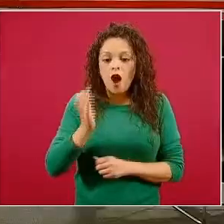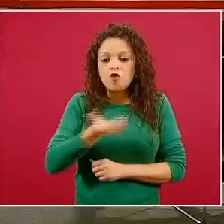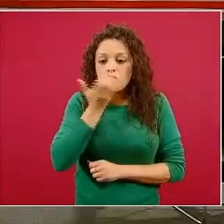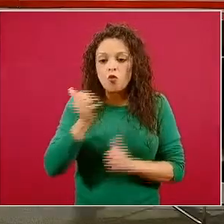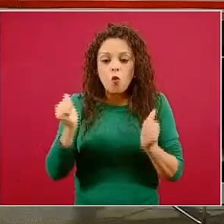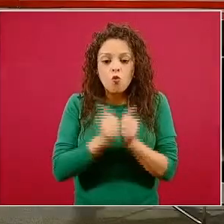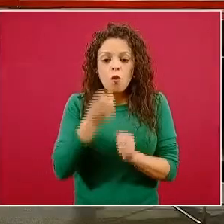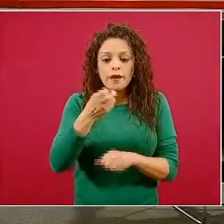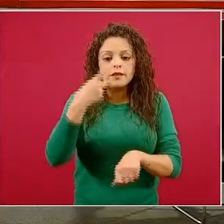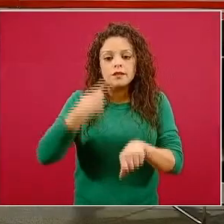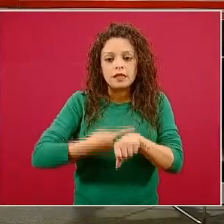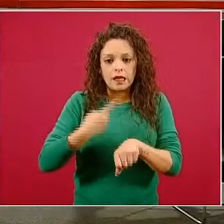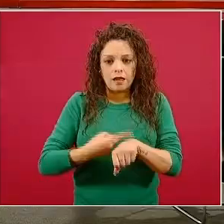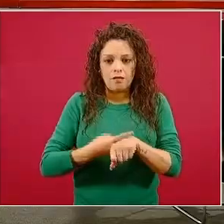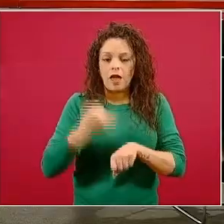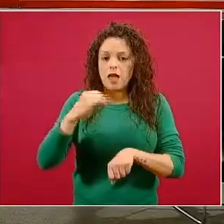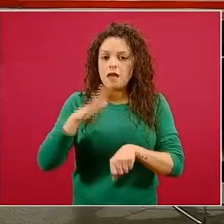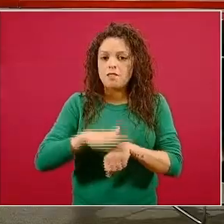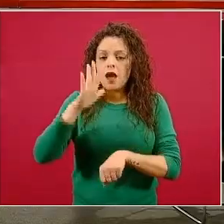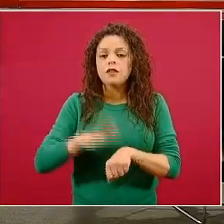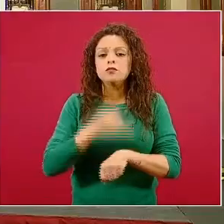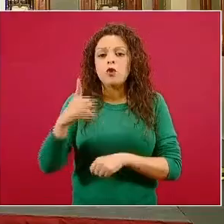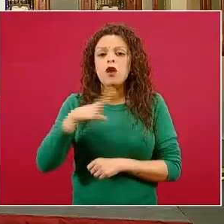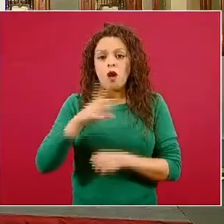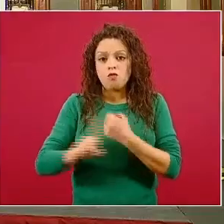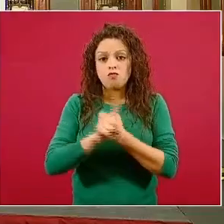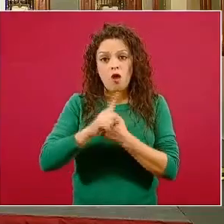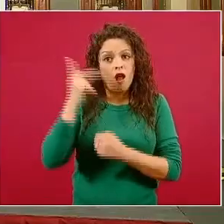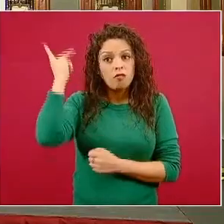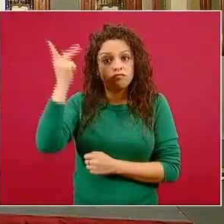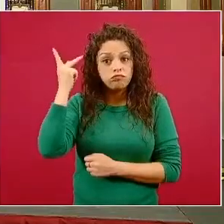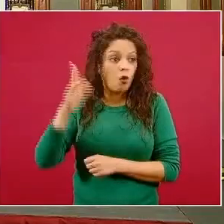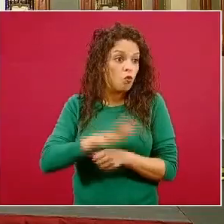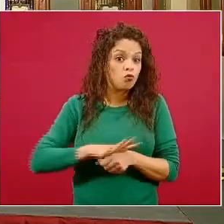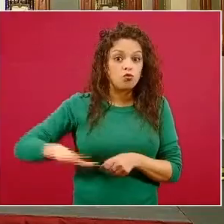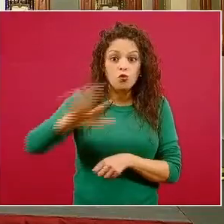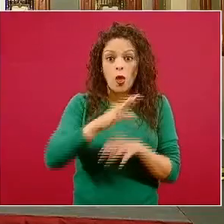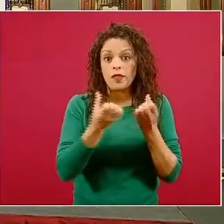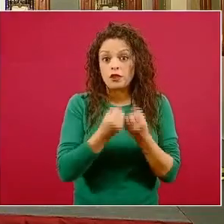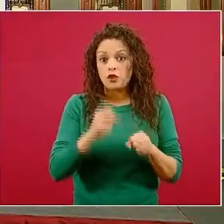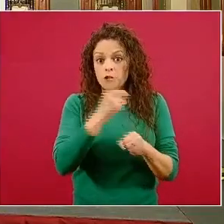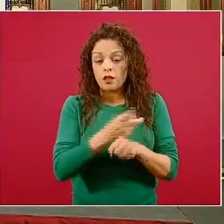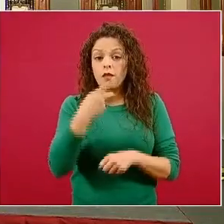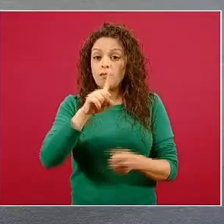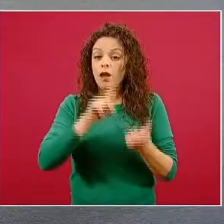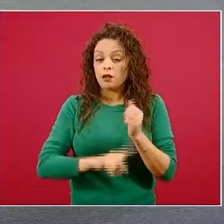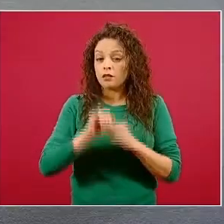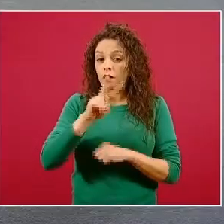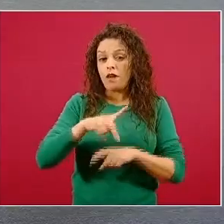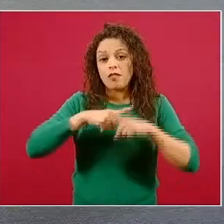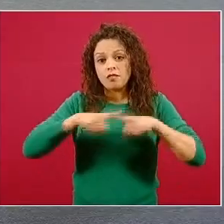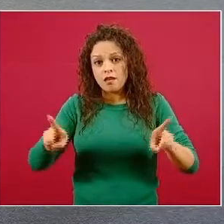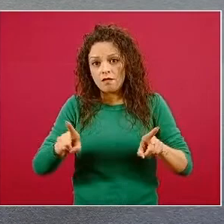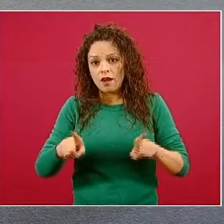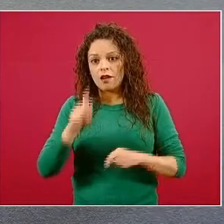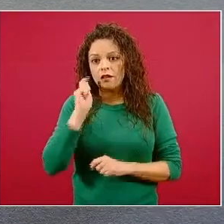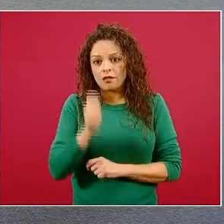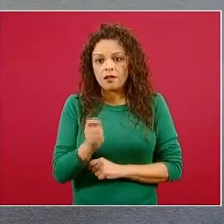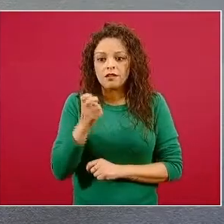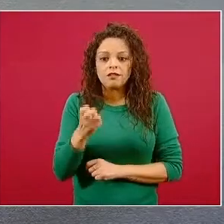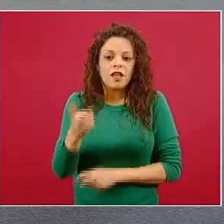efectos, sobre todo por el efecto psicológico que nos ha generado como sociedad, aunque obviamente es totalmente distinta en los vectores y en las situaciones que